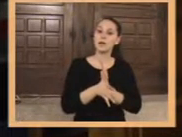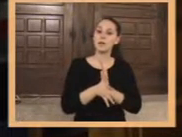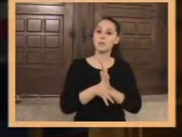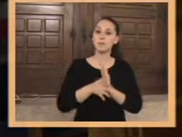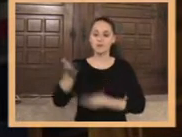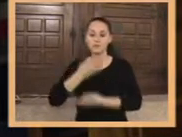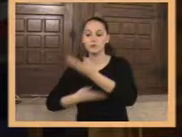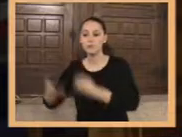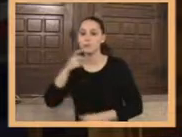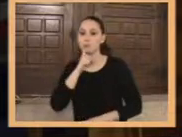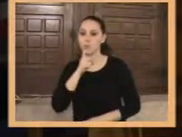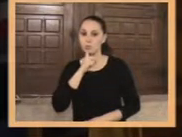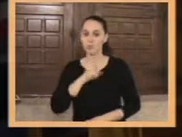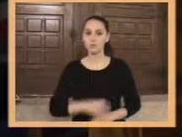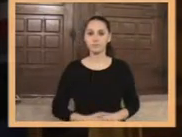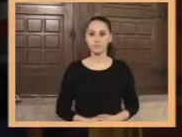más.